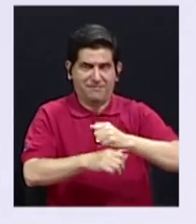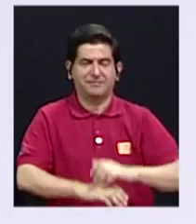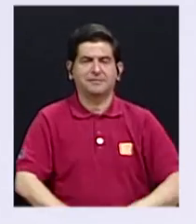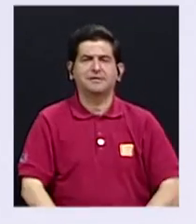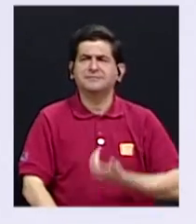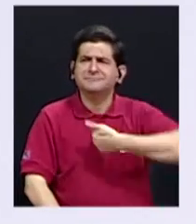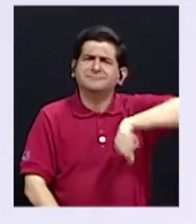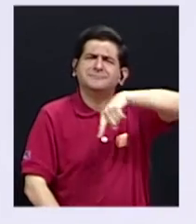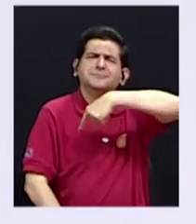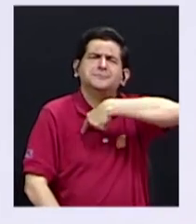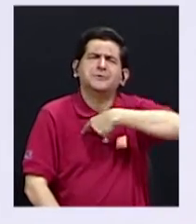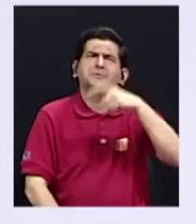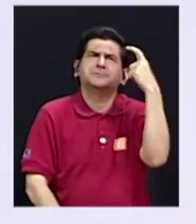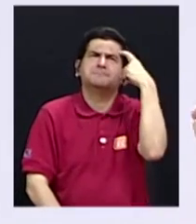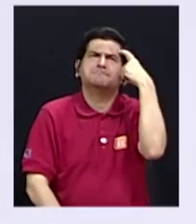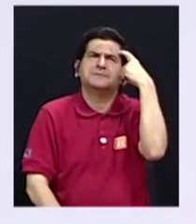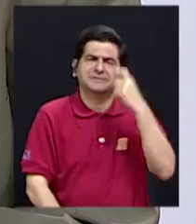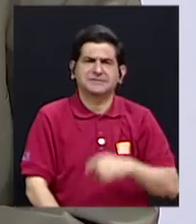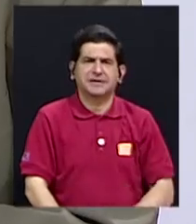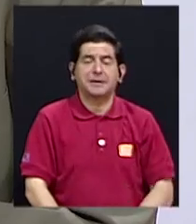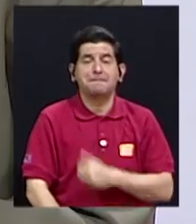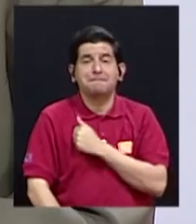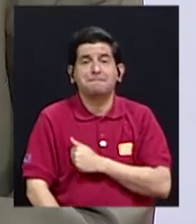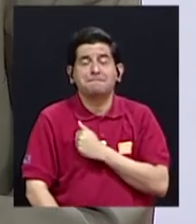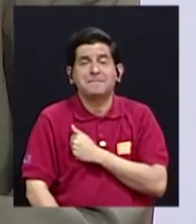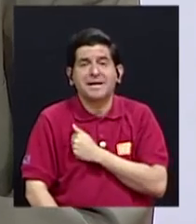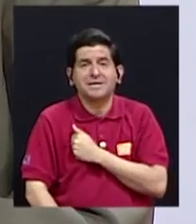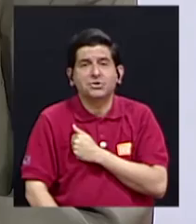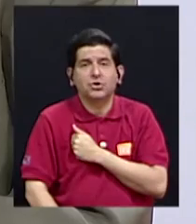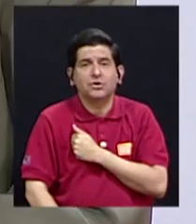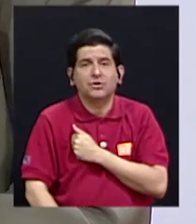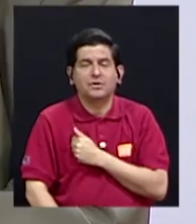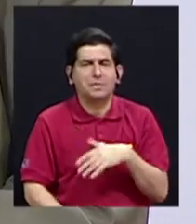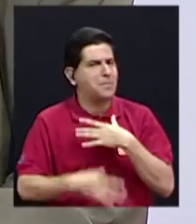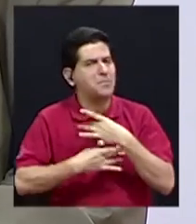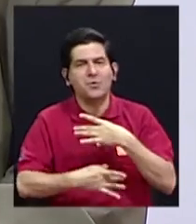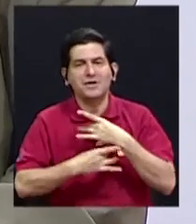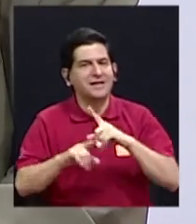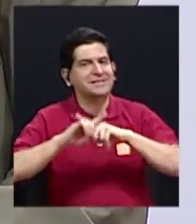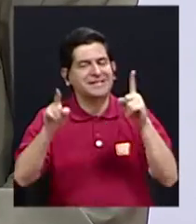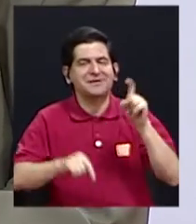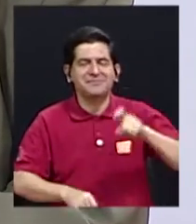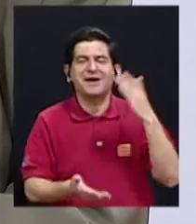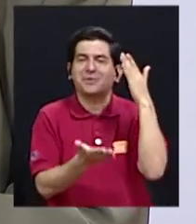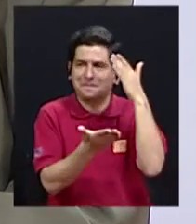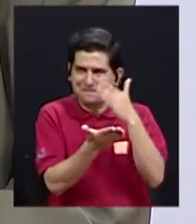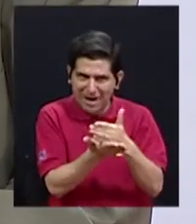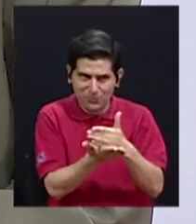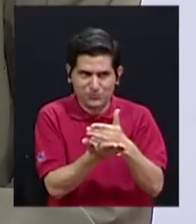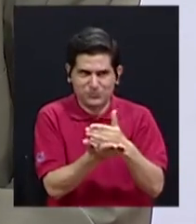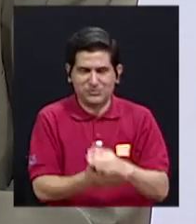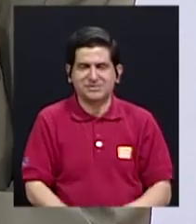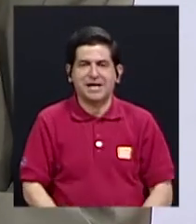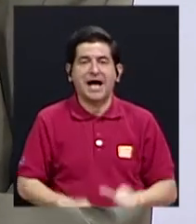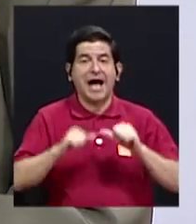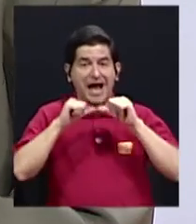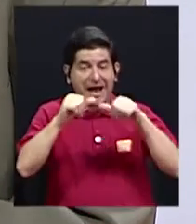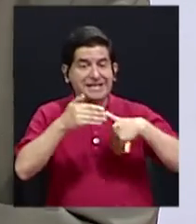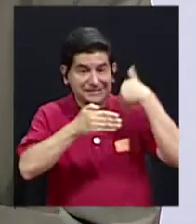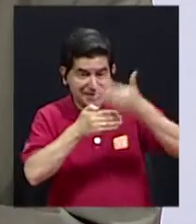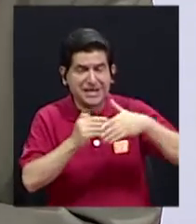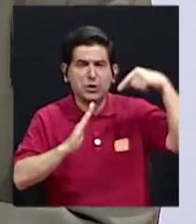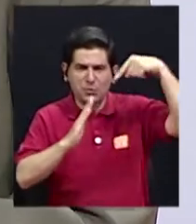nosotros calculamos perdón este interesantísimo pero tenemos que ir a una pausa porque entonces cuando volvamos